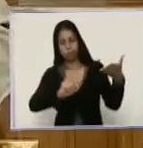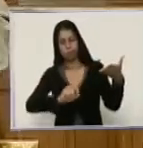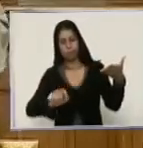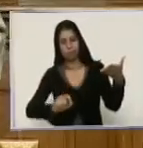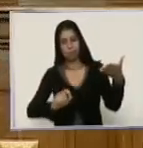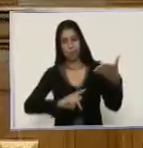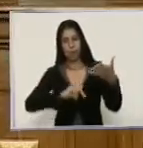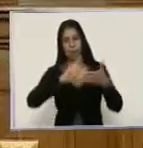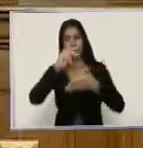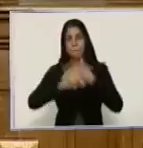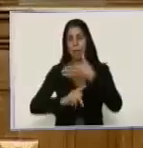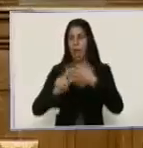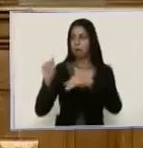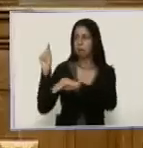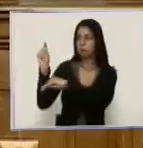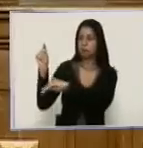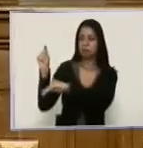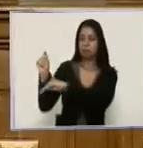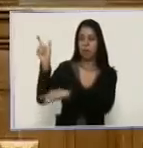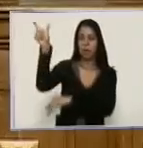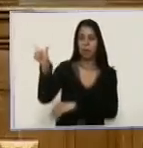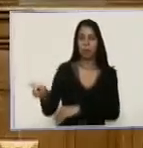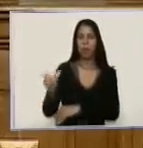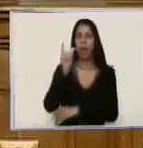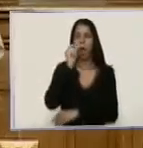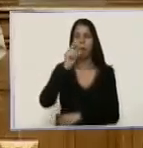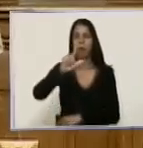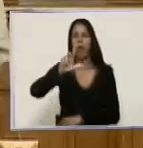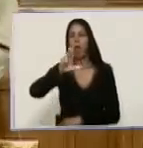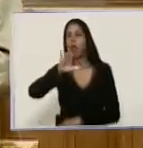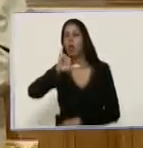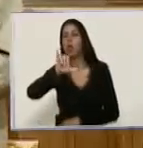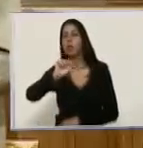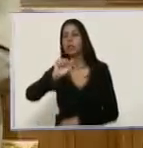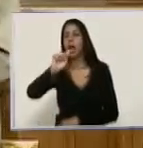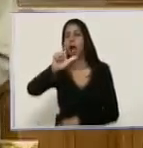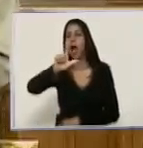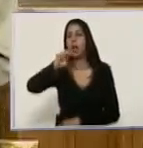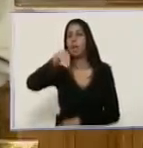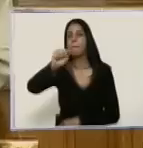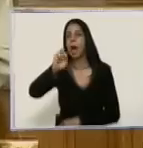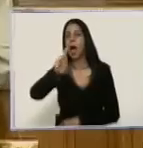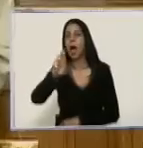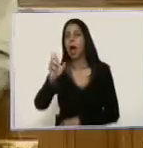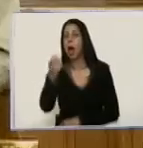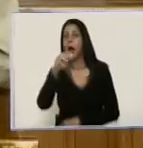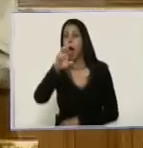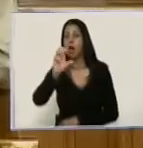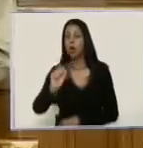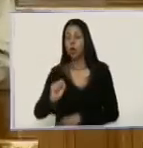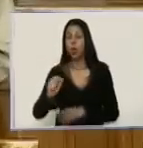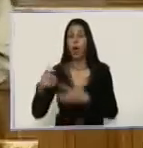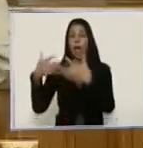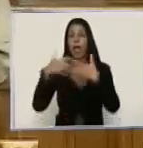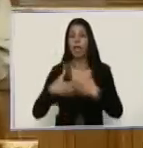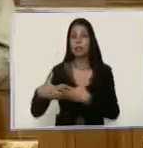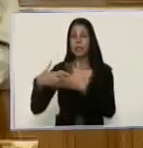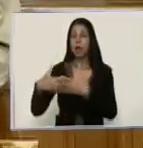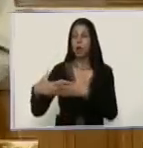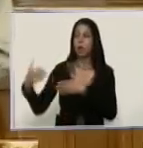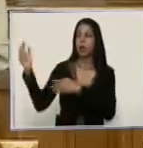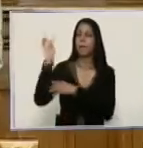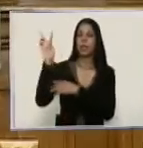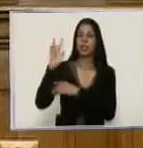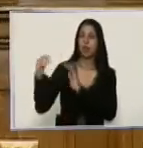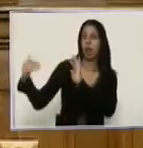de acusaciones contra Luis Almagro, contra los Estados Unidos por guerra económica, por guerra financiera,